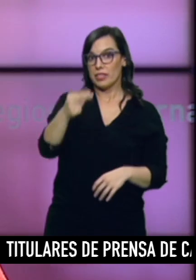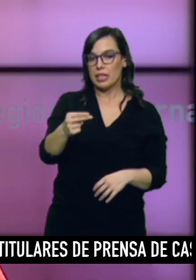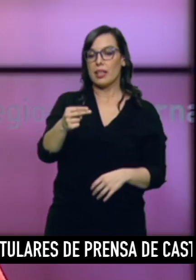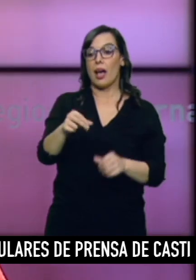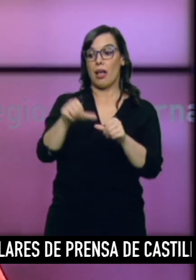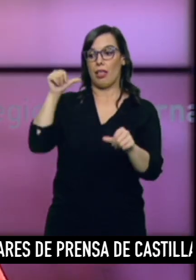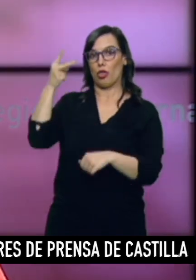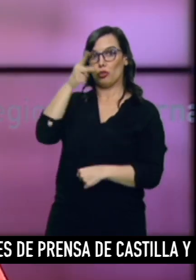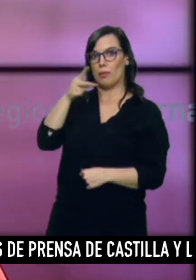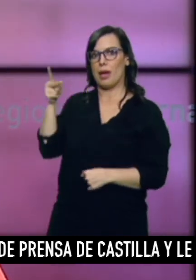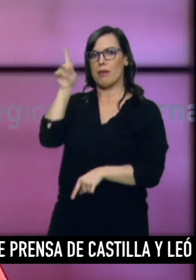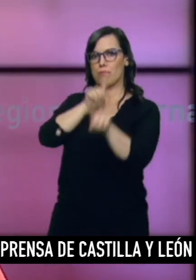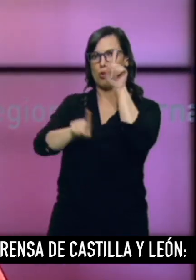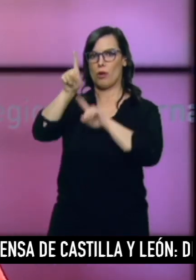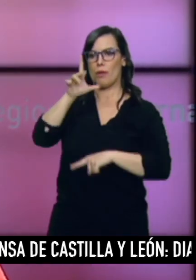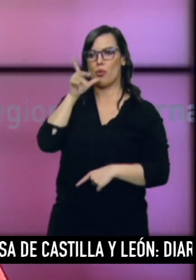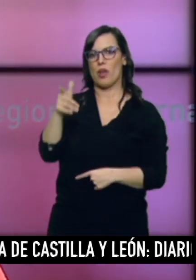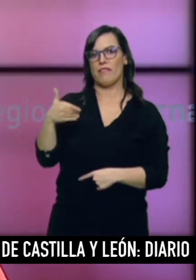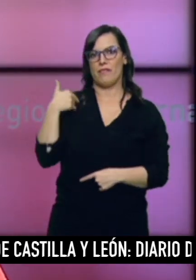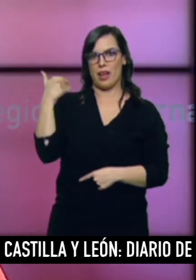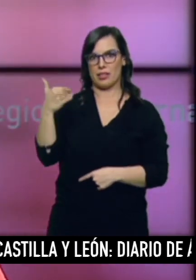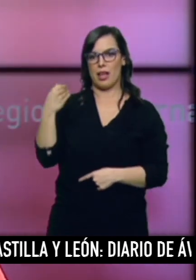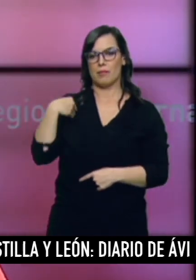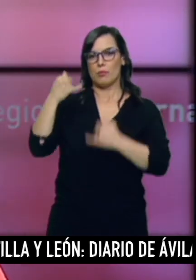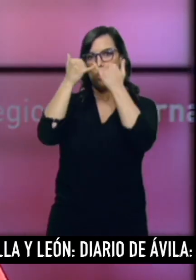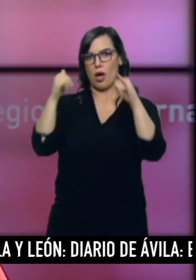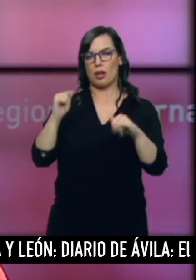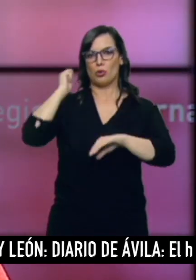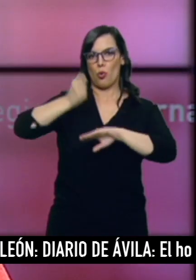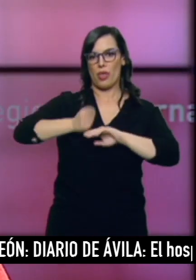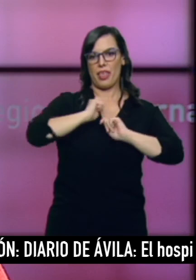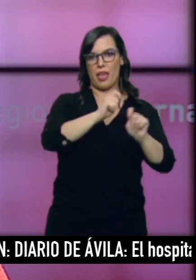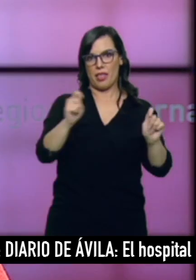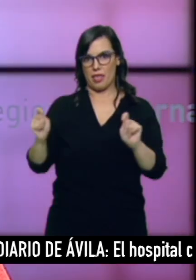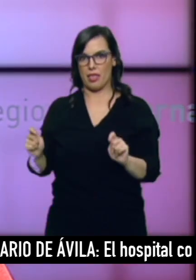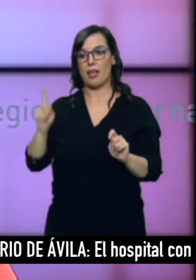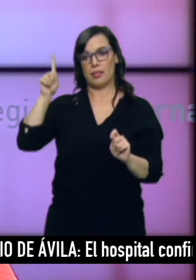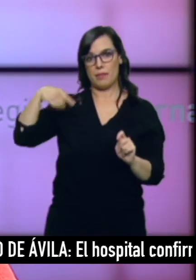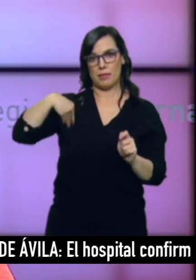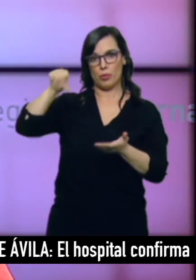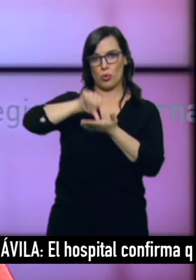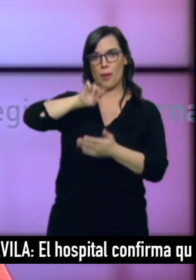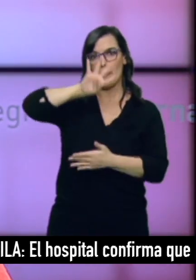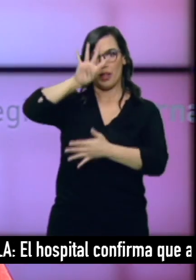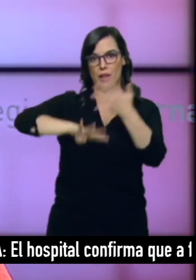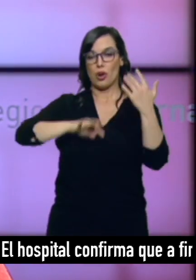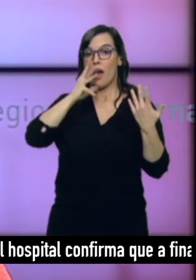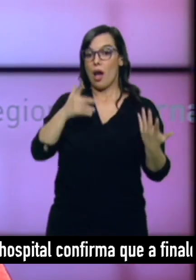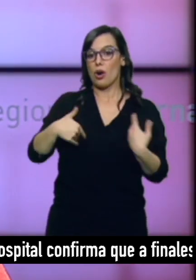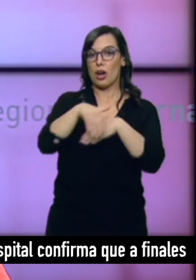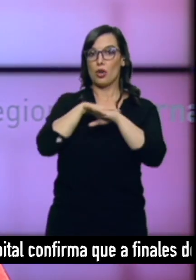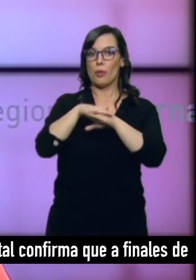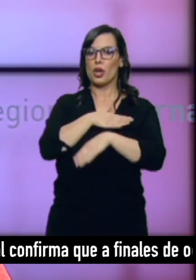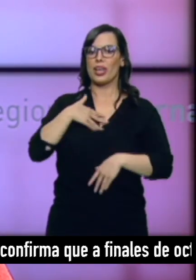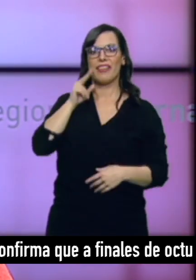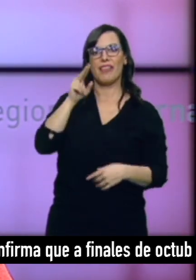semanas después de la polémica por su ausencia en la entrega de los despachos de jueces, allí también en Barcelona. El Ejecutivo quiere ahora dar normalidad